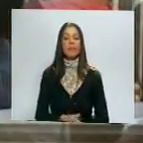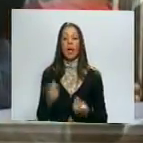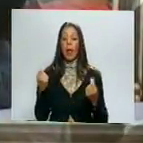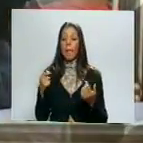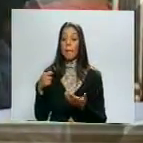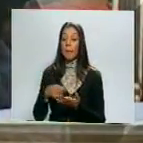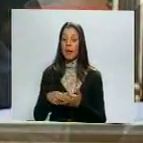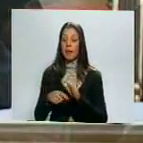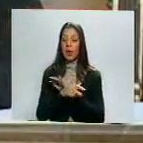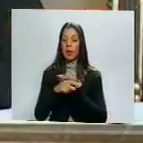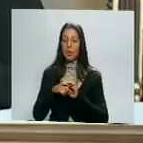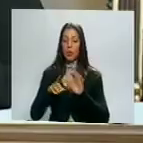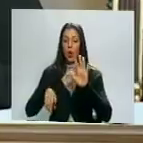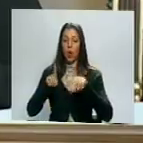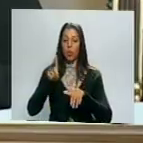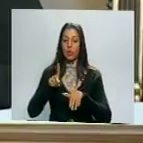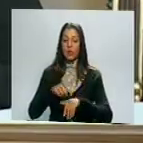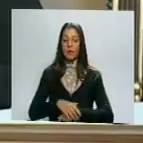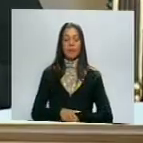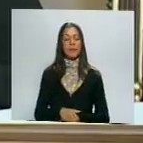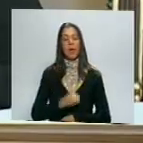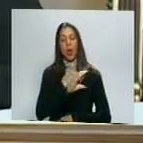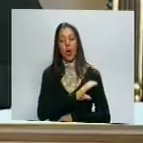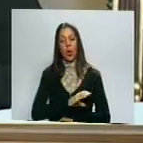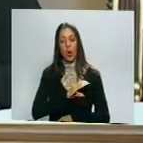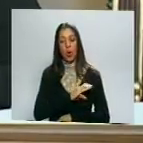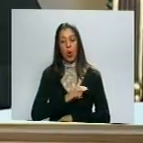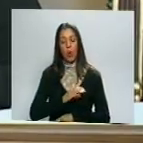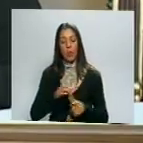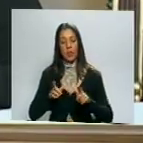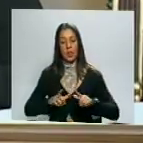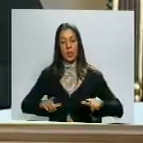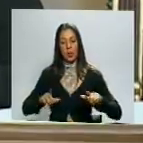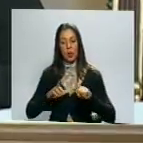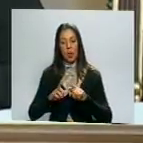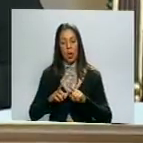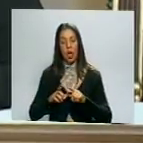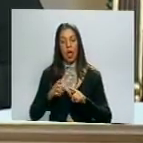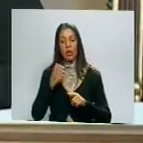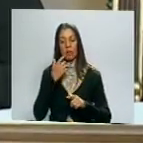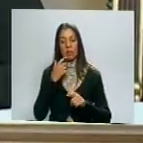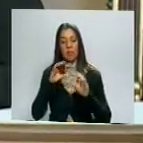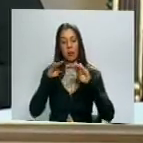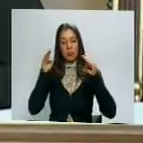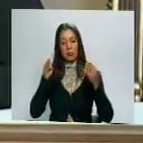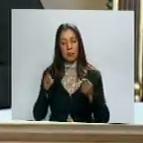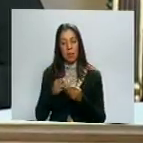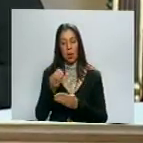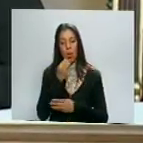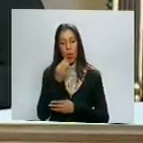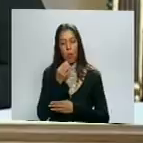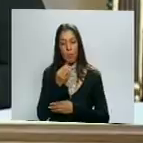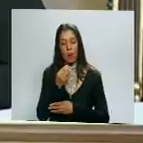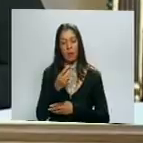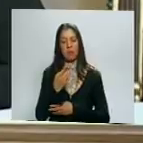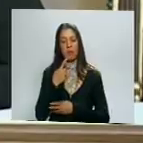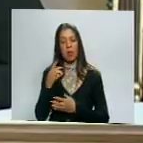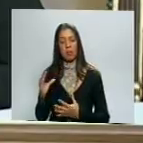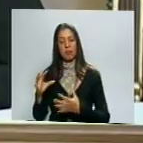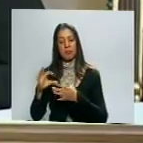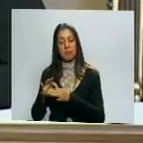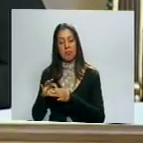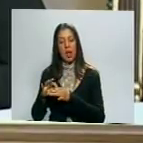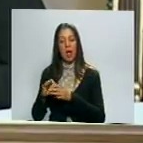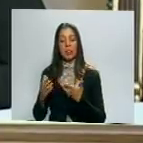Financiamiento, artículo 11. El Comité Local de Abastecimiento y Producción podrá valerse de servicios